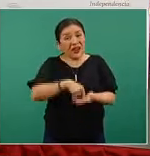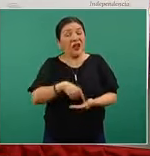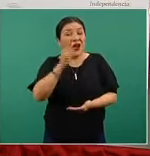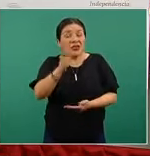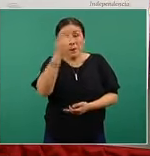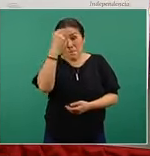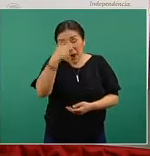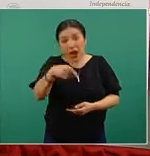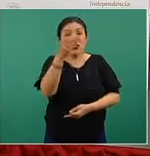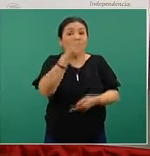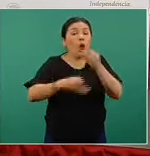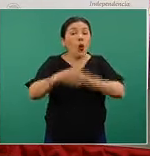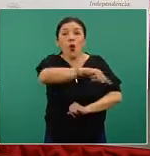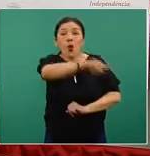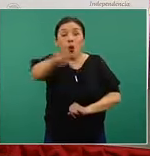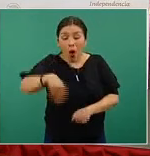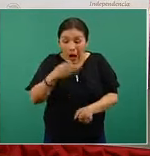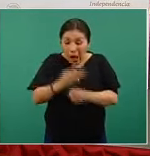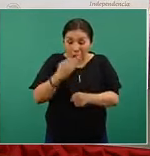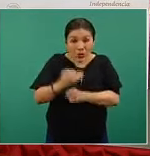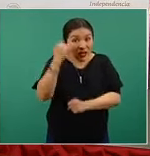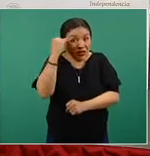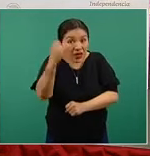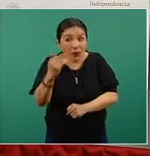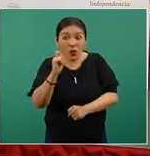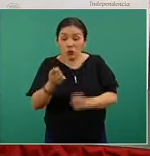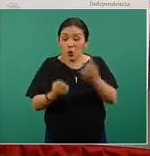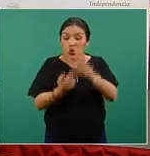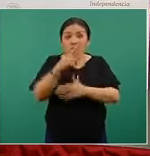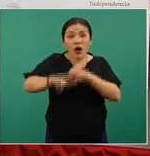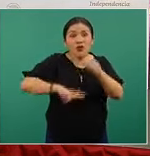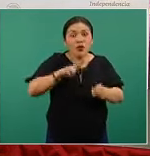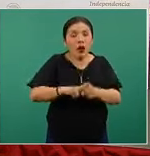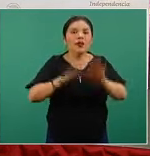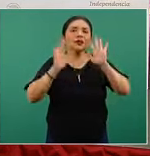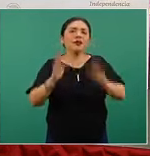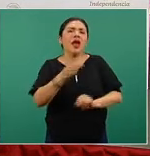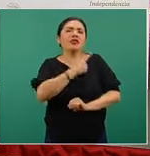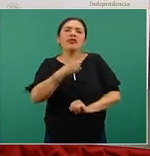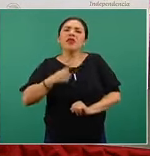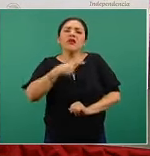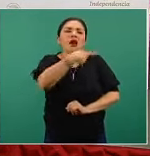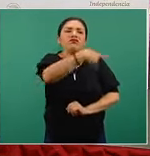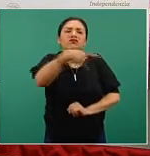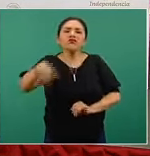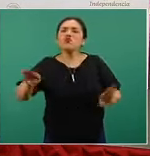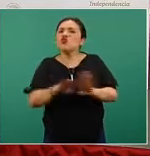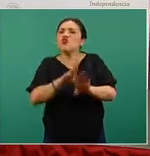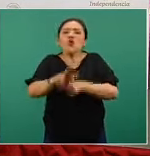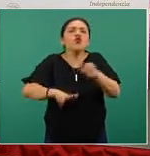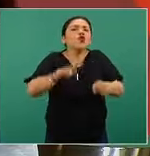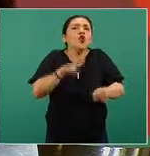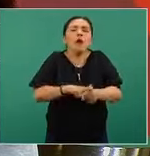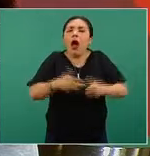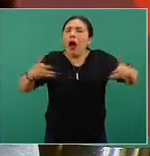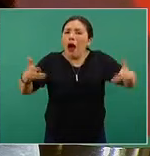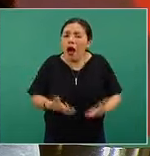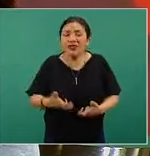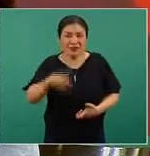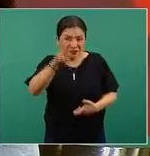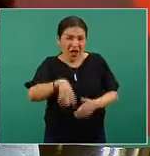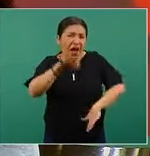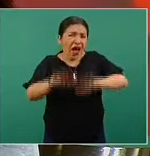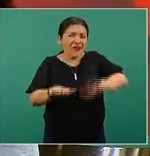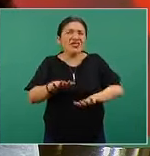todos para estas alturas de la nueva normalidad pues ya deberían ser parte de nuestra normalidad a veces